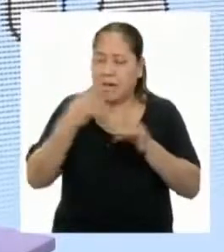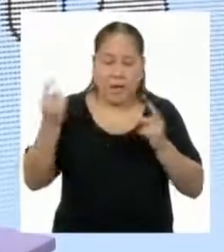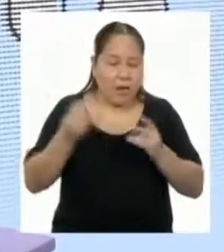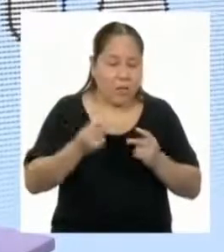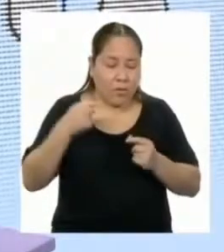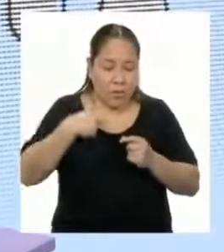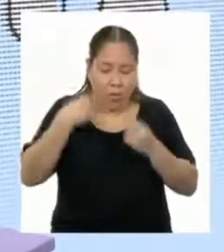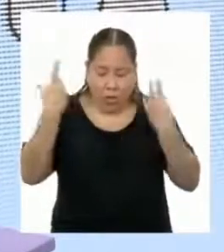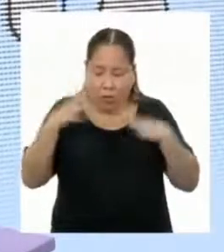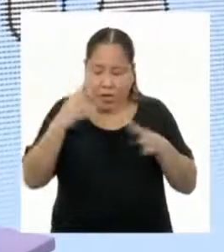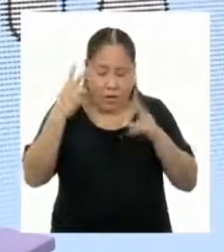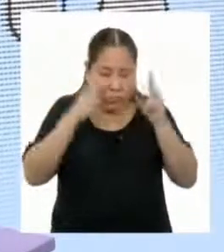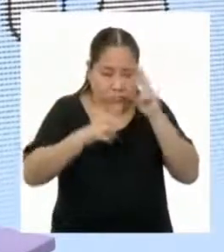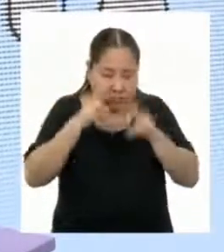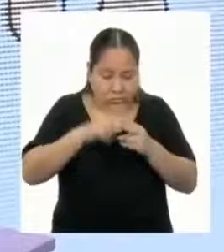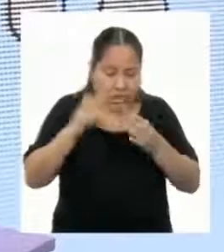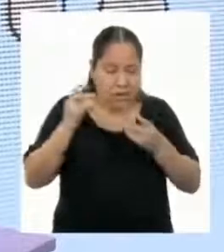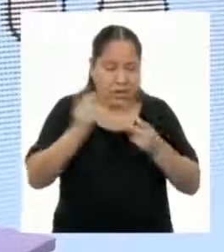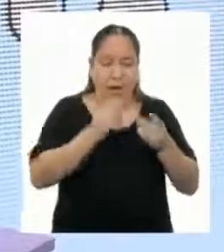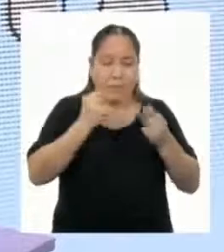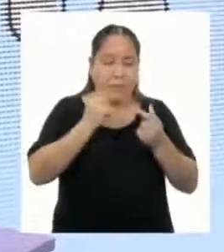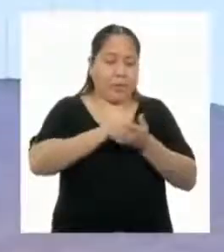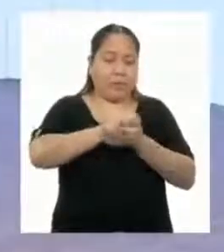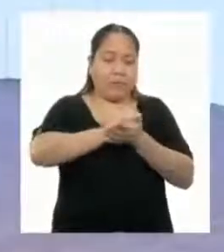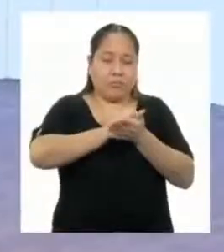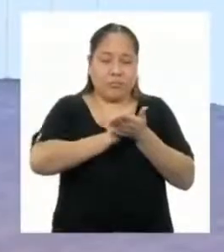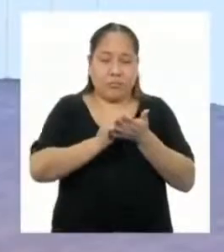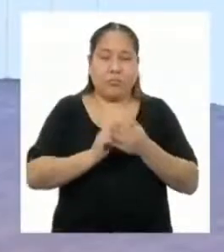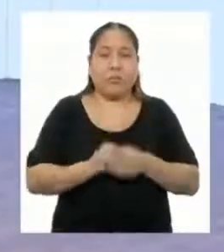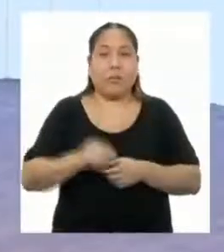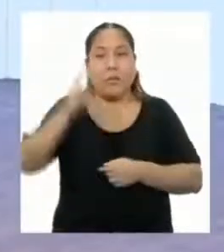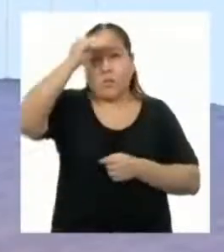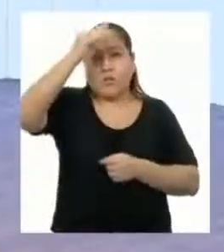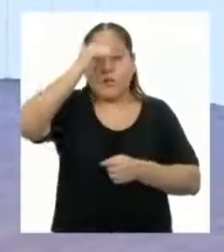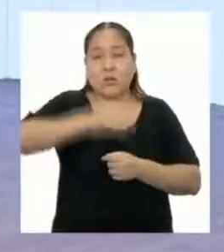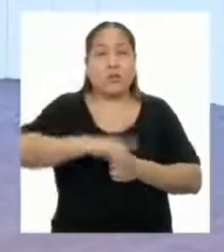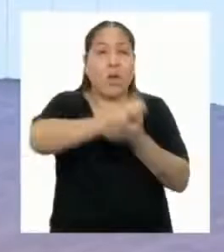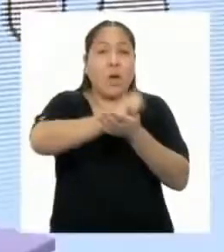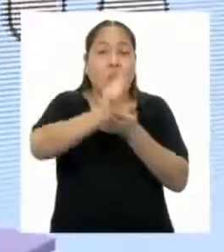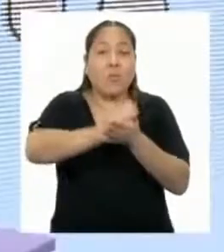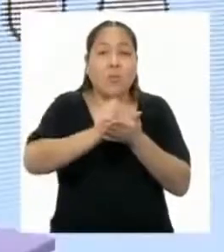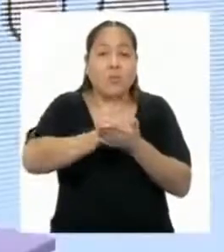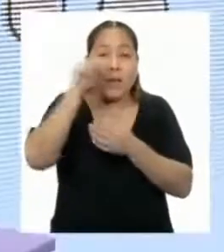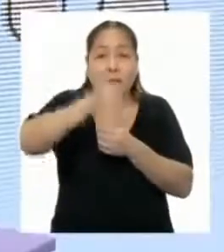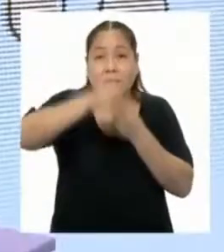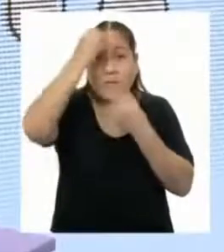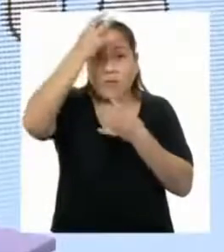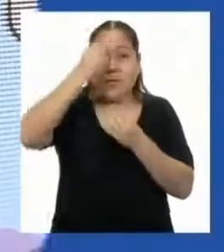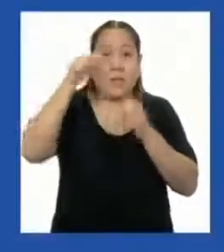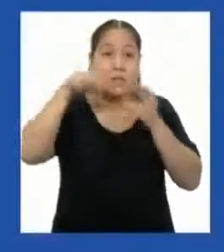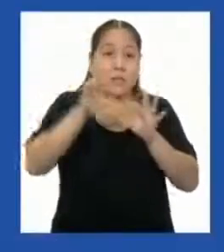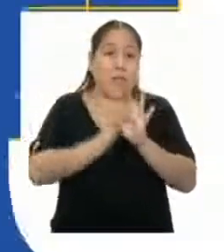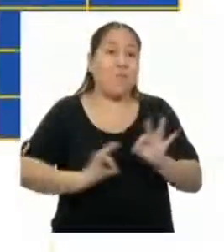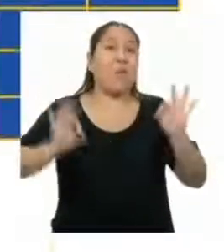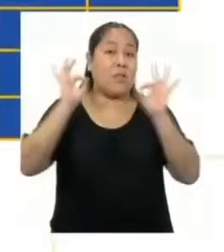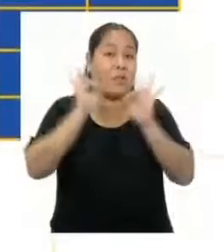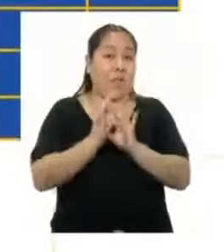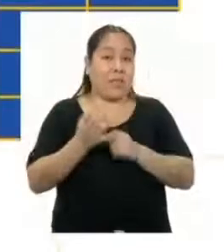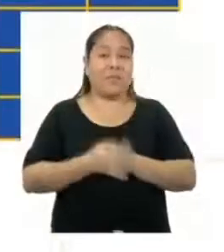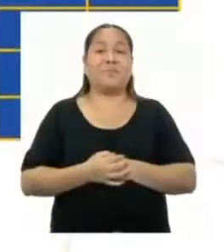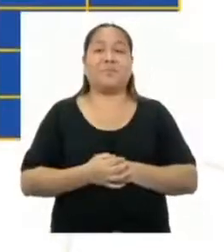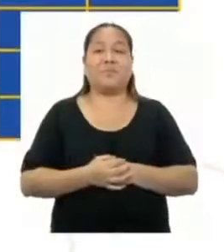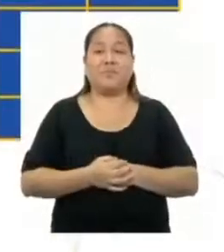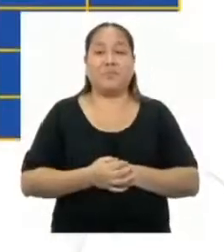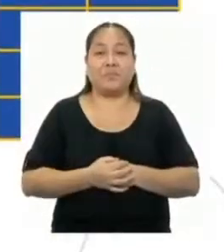hacer esto, te coges la maña y lo haces rapidito. Chicas y chicos, tomen nota de estos datos porque son muy importantes.